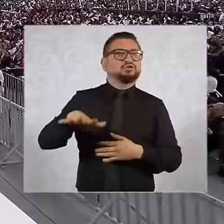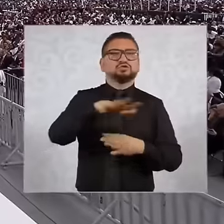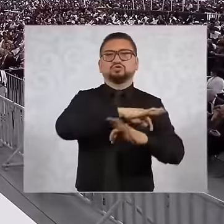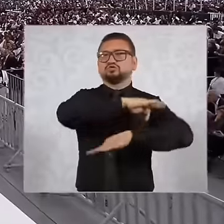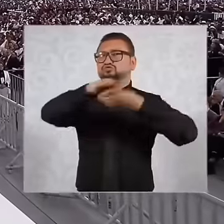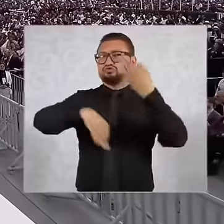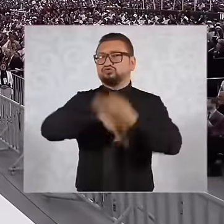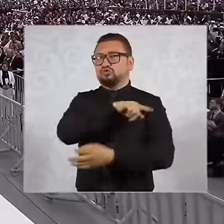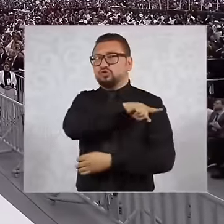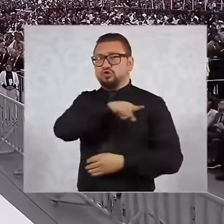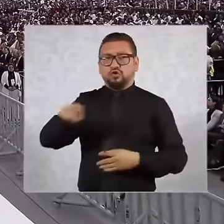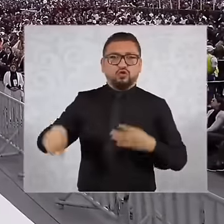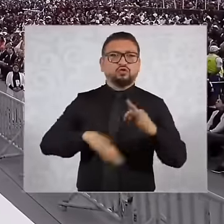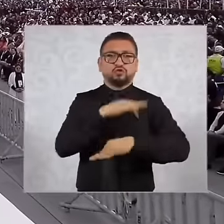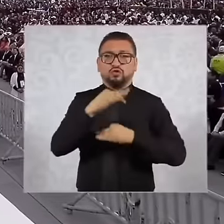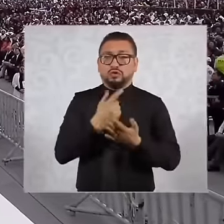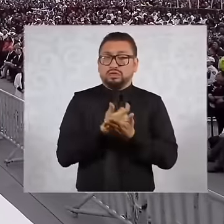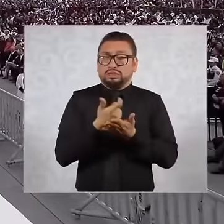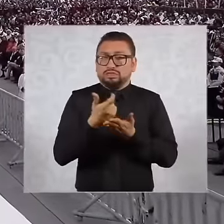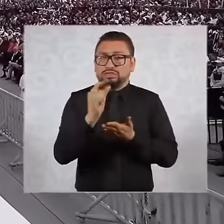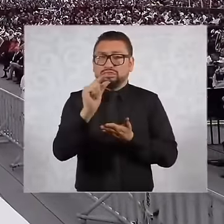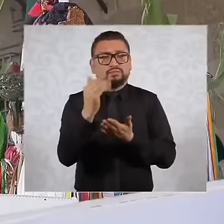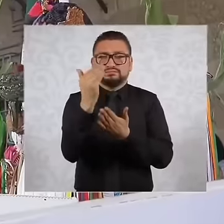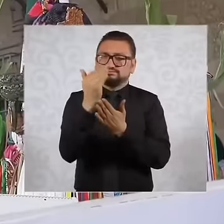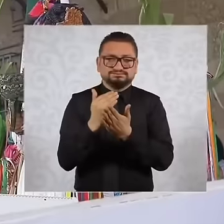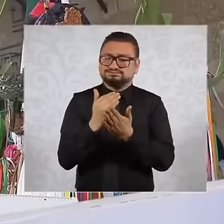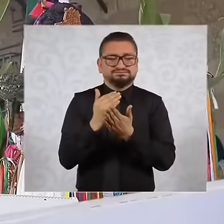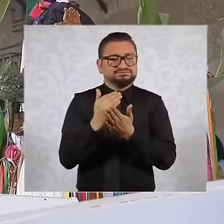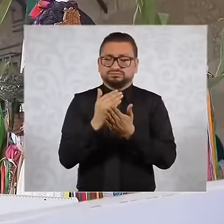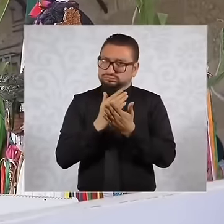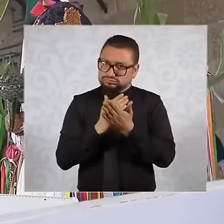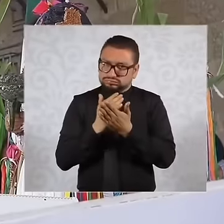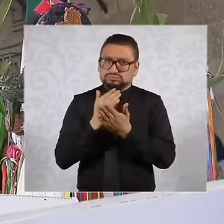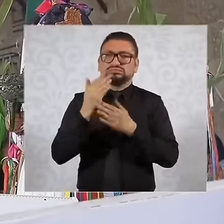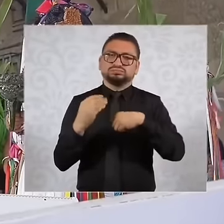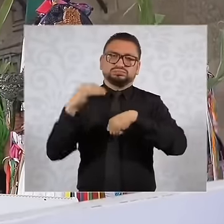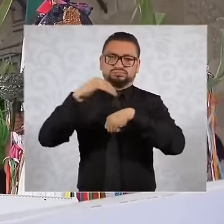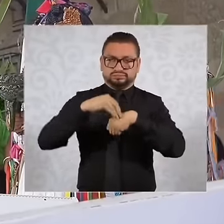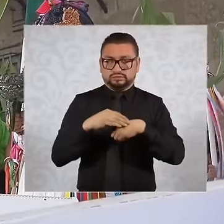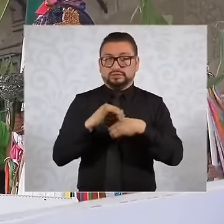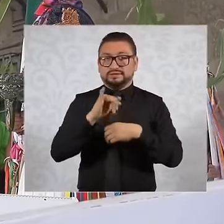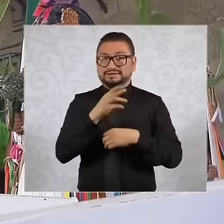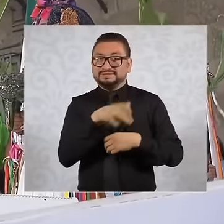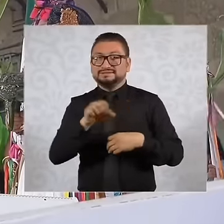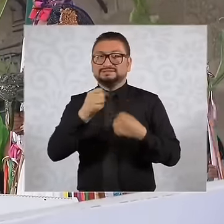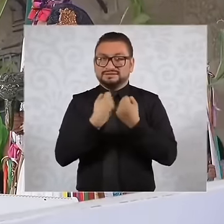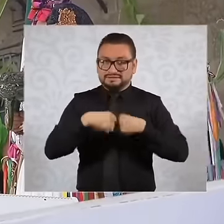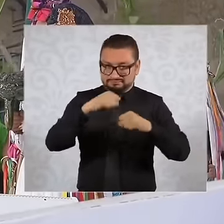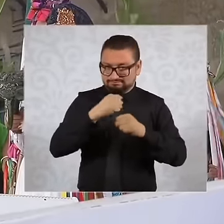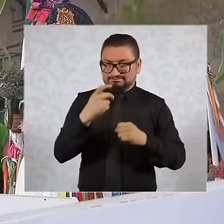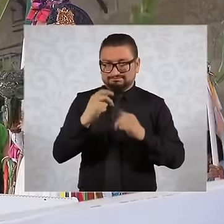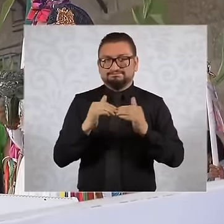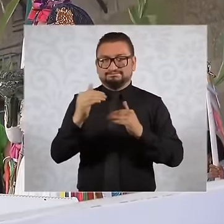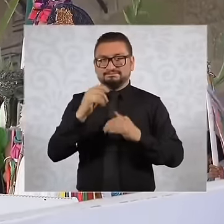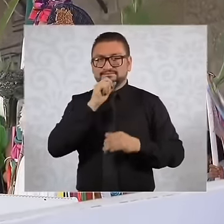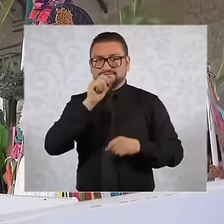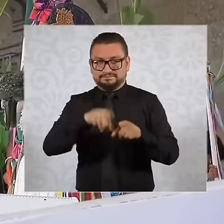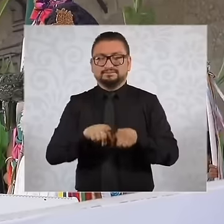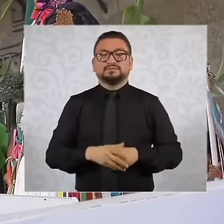ellas y ellos gane menos que el salario medio del IMSS.